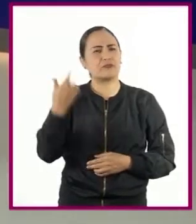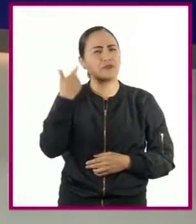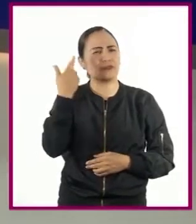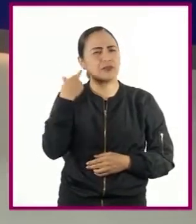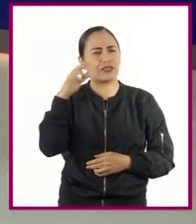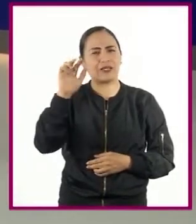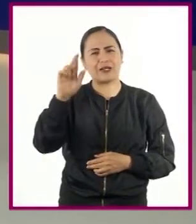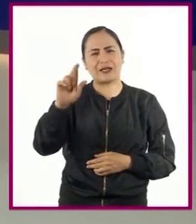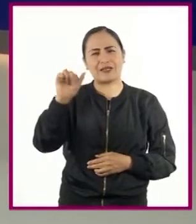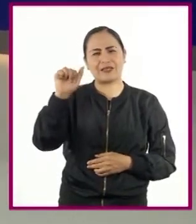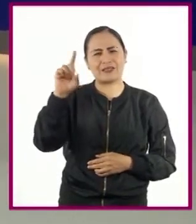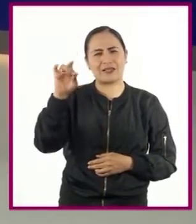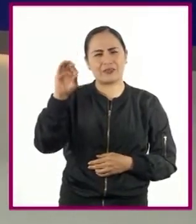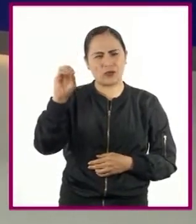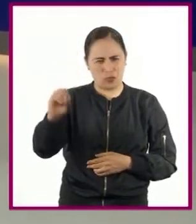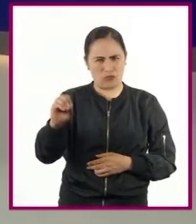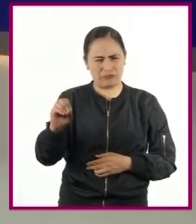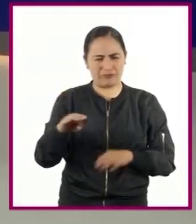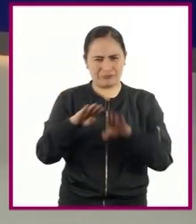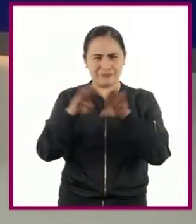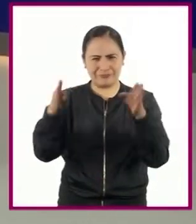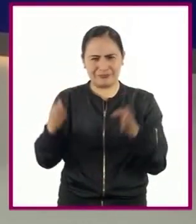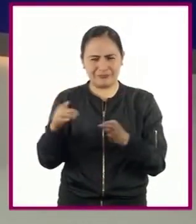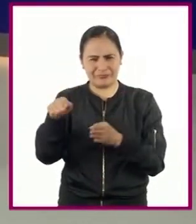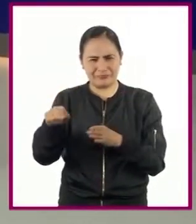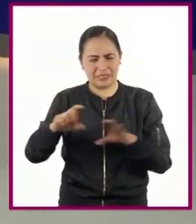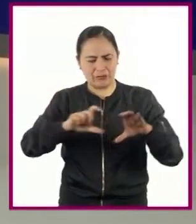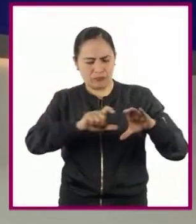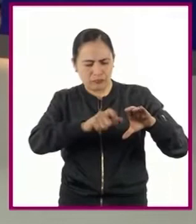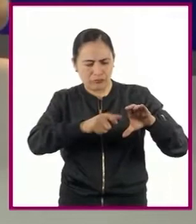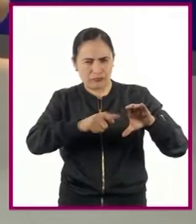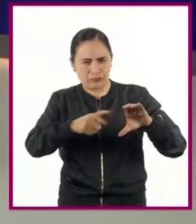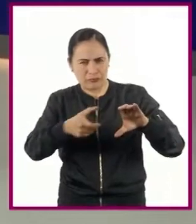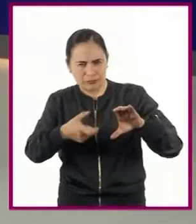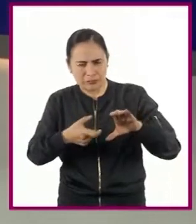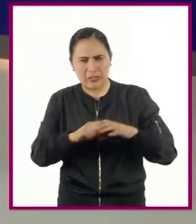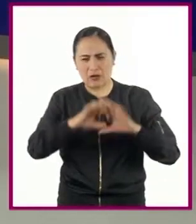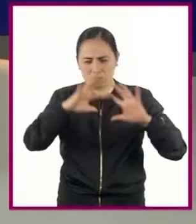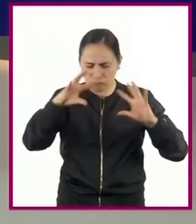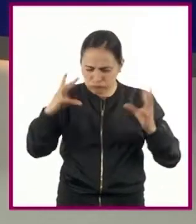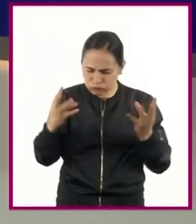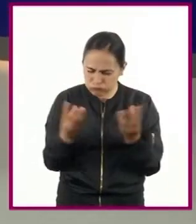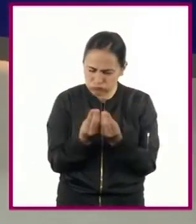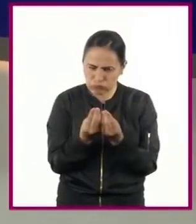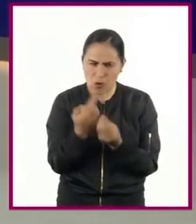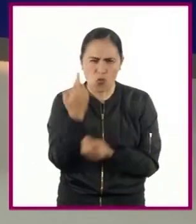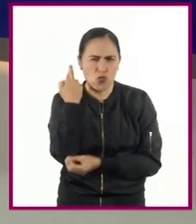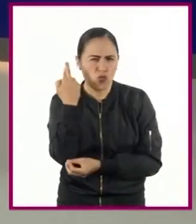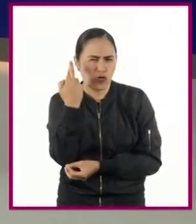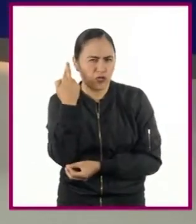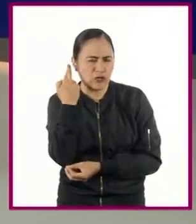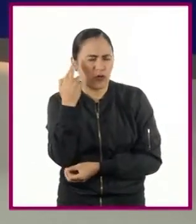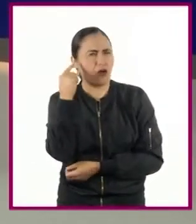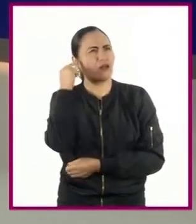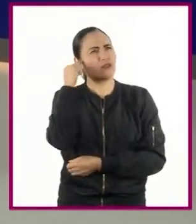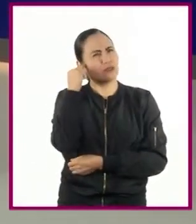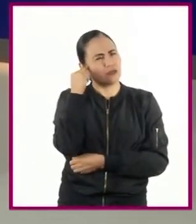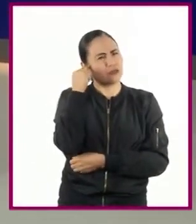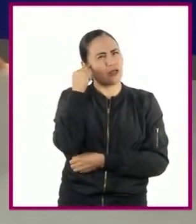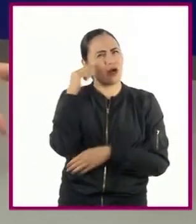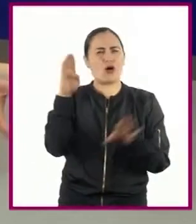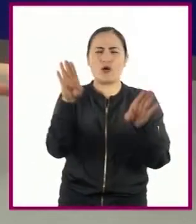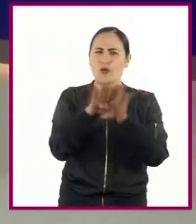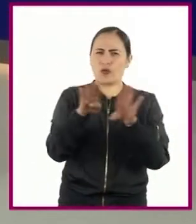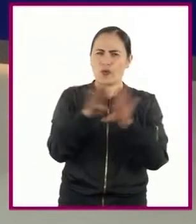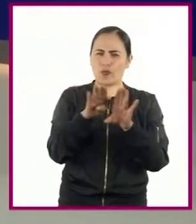tiene un lenguaje y formas específicas que sirve para construir toda esa amalgama de sonidos que llegan a nuestros oídos a través de los